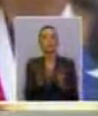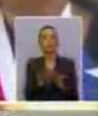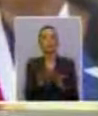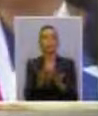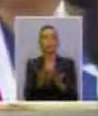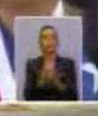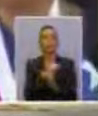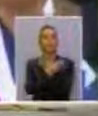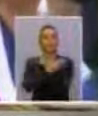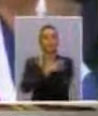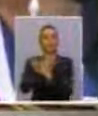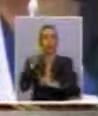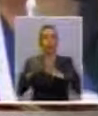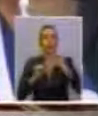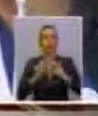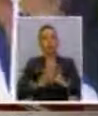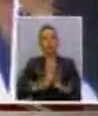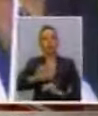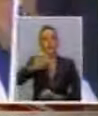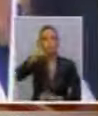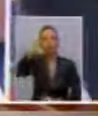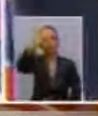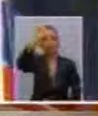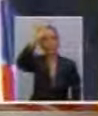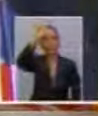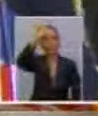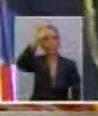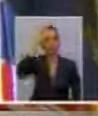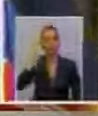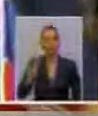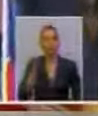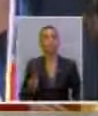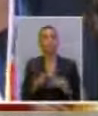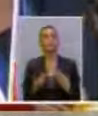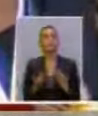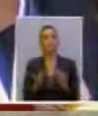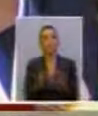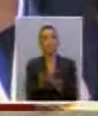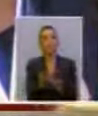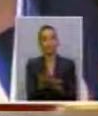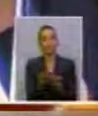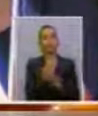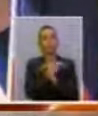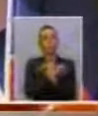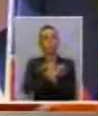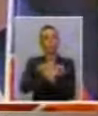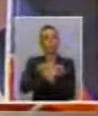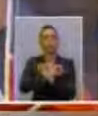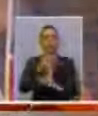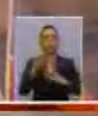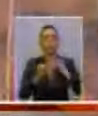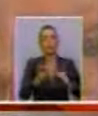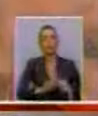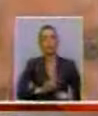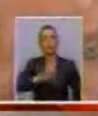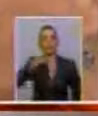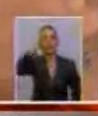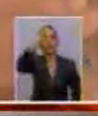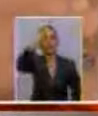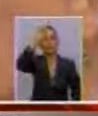los primeros 100 días de gobierno dentro del marco de las 50 medidas también. Un guiño, Mauricio, a la oposición cuando ella habla